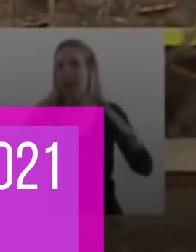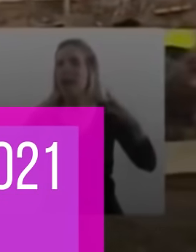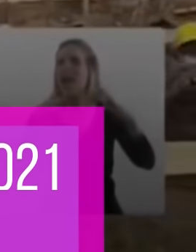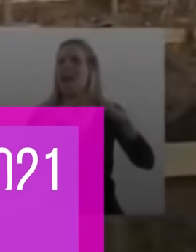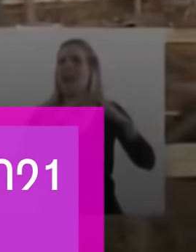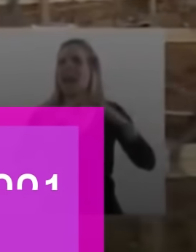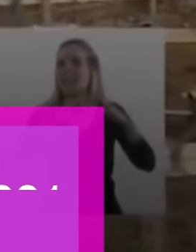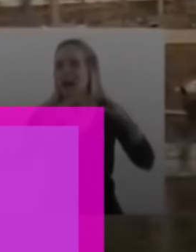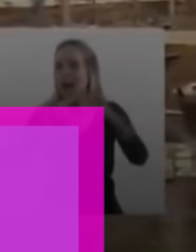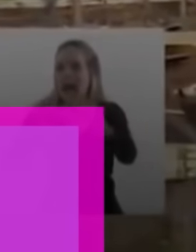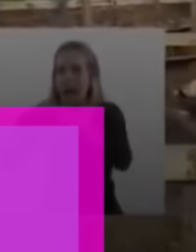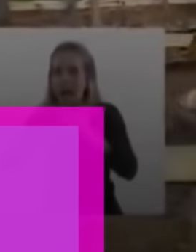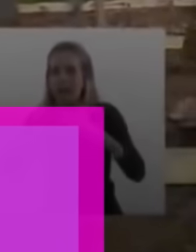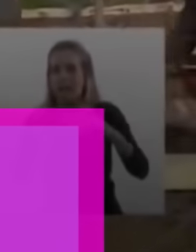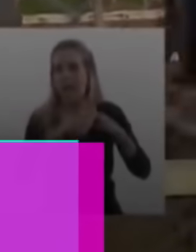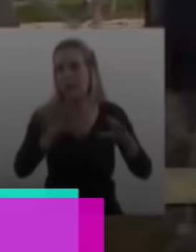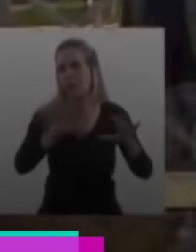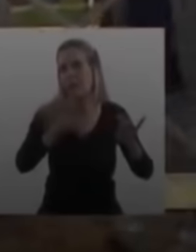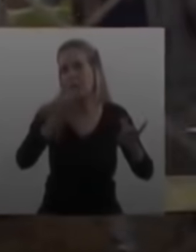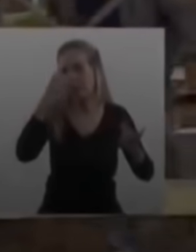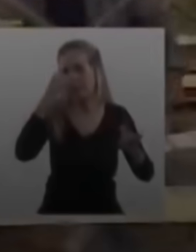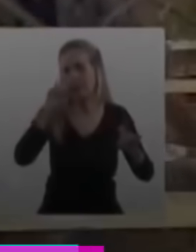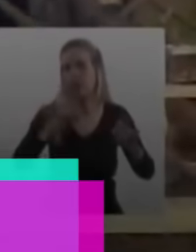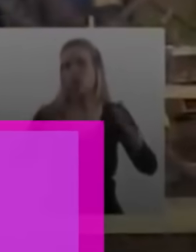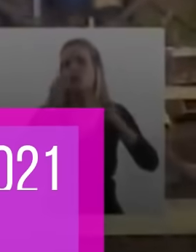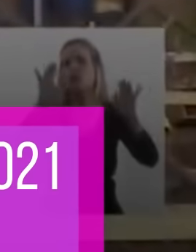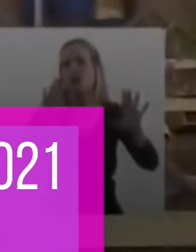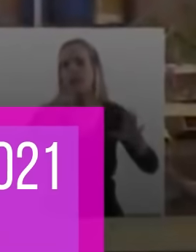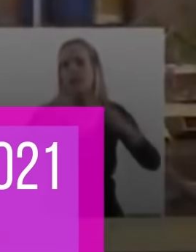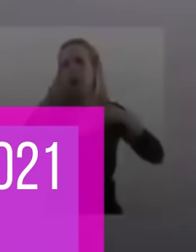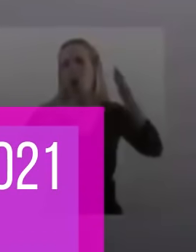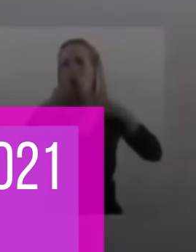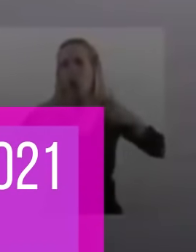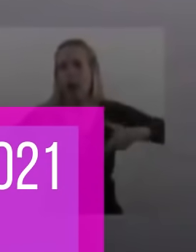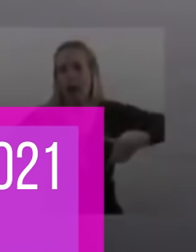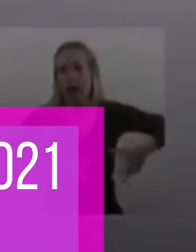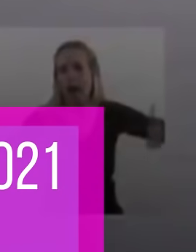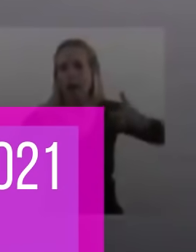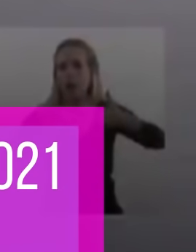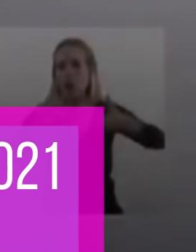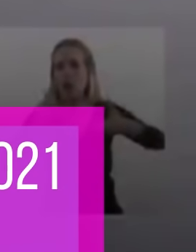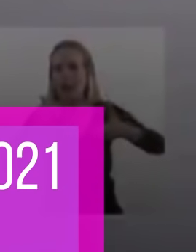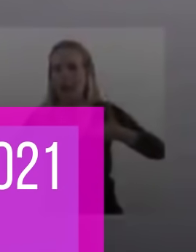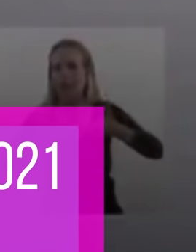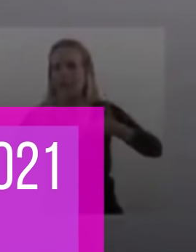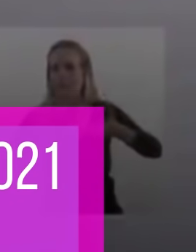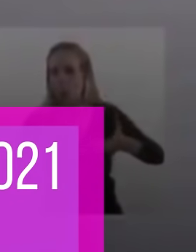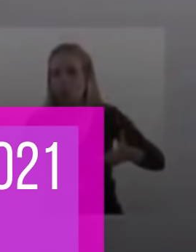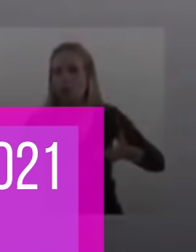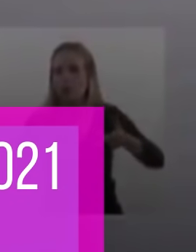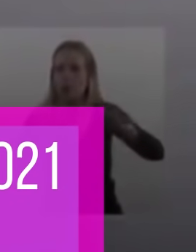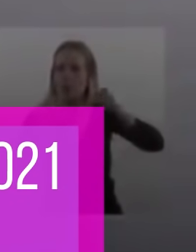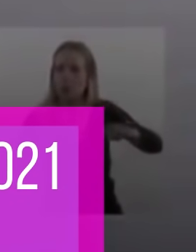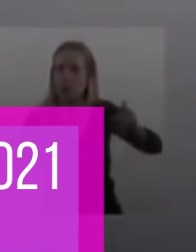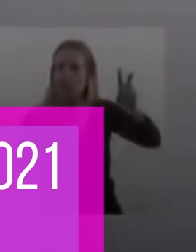otorga el organismo previsional que conduce Fernanda Raberta rondaría los 6 mil pesos, según dicen. También escuchamos